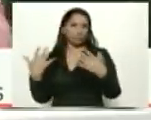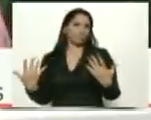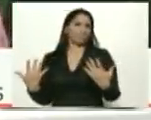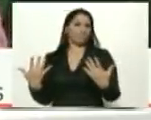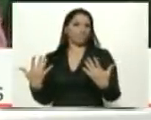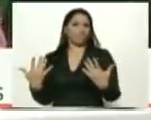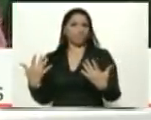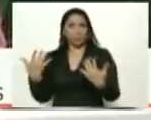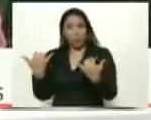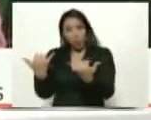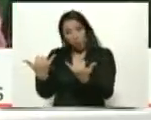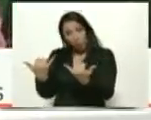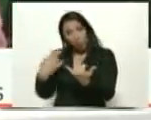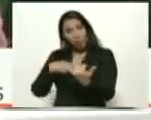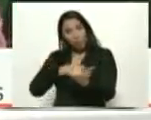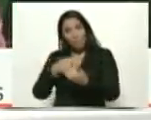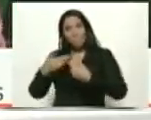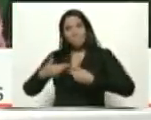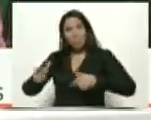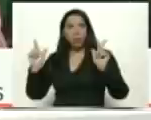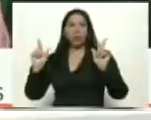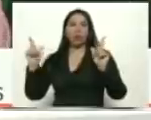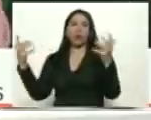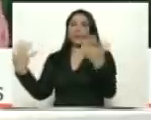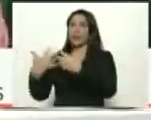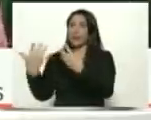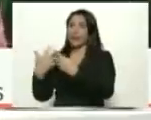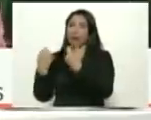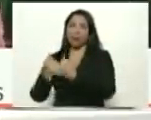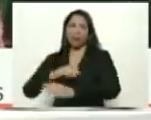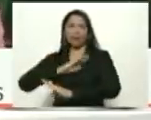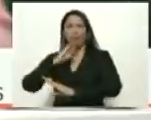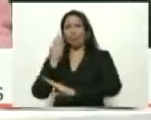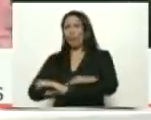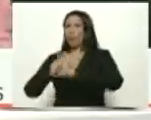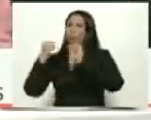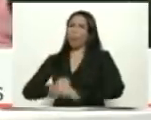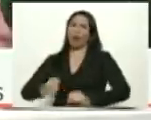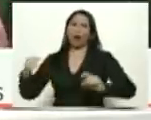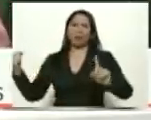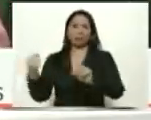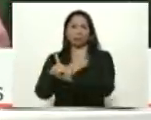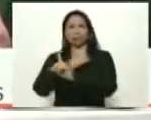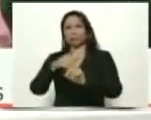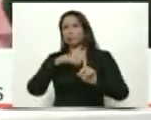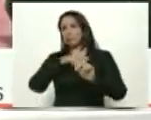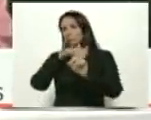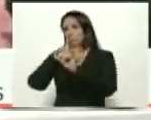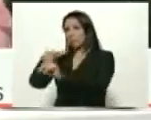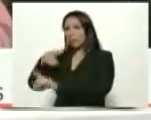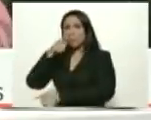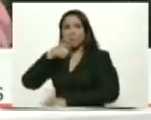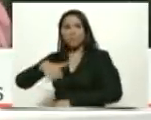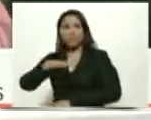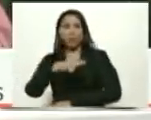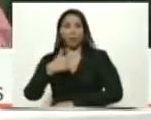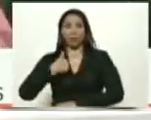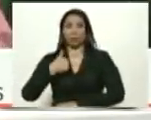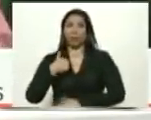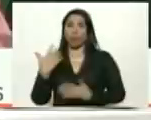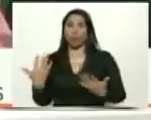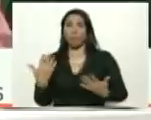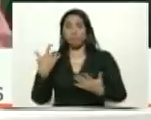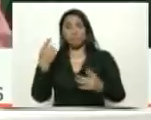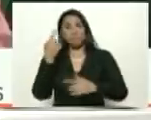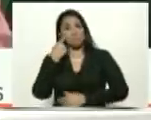Y en este momento están activando otra vez la guerra económica brutal contra el pueblo. Yo estoy, miren,